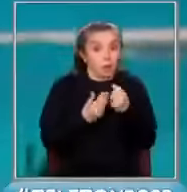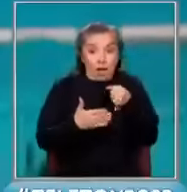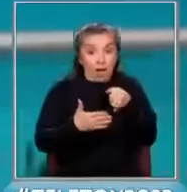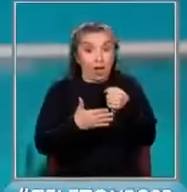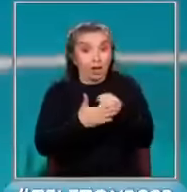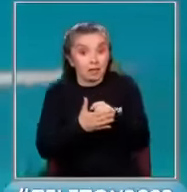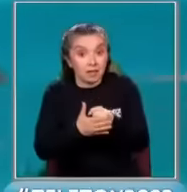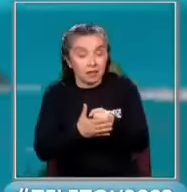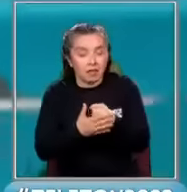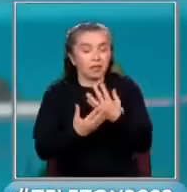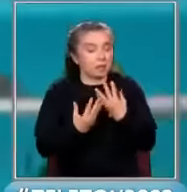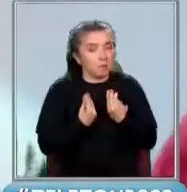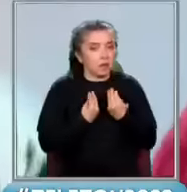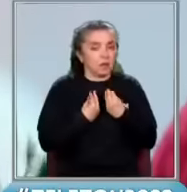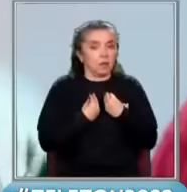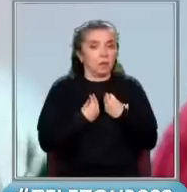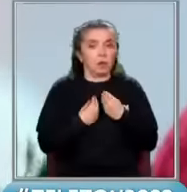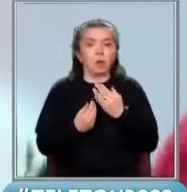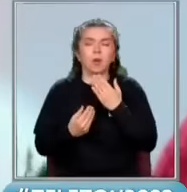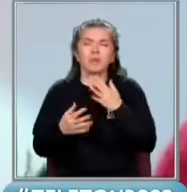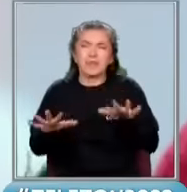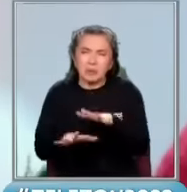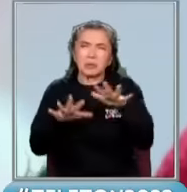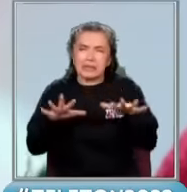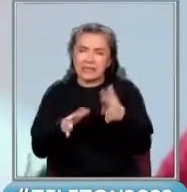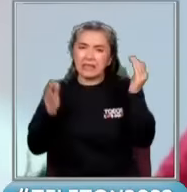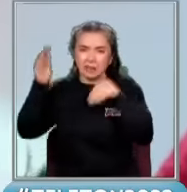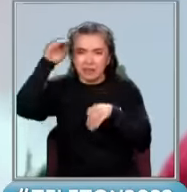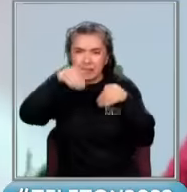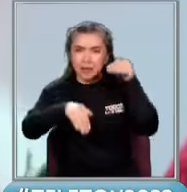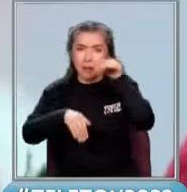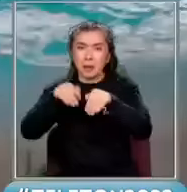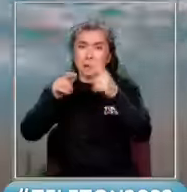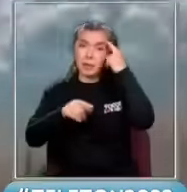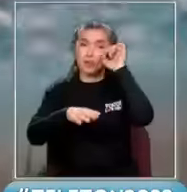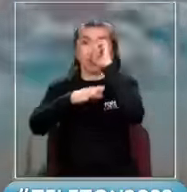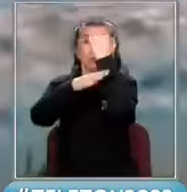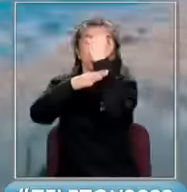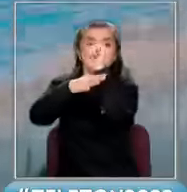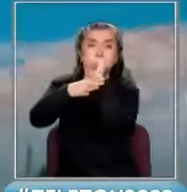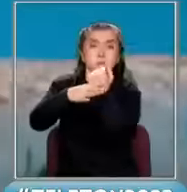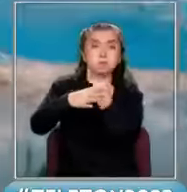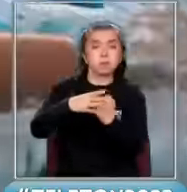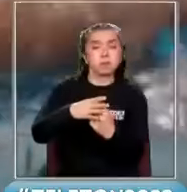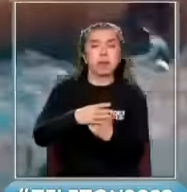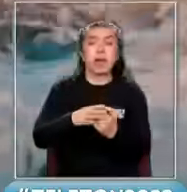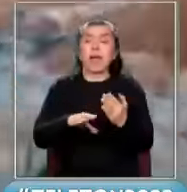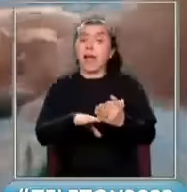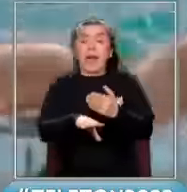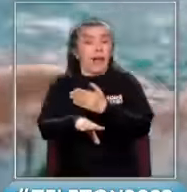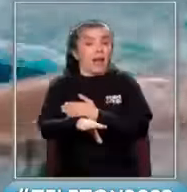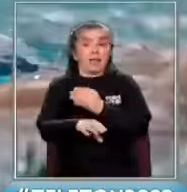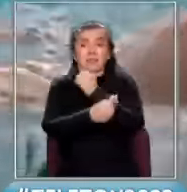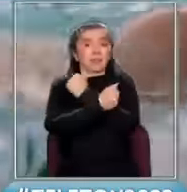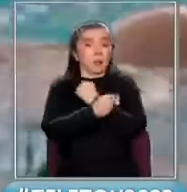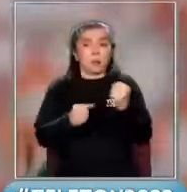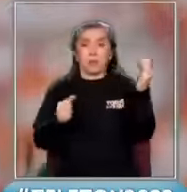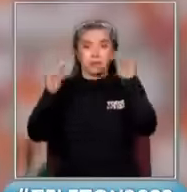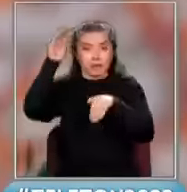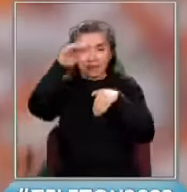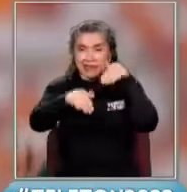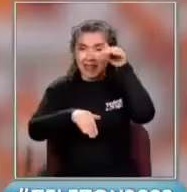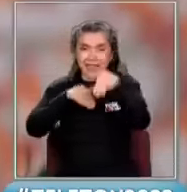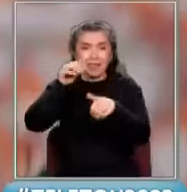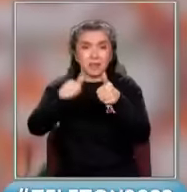Me cuesta cuando nado porque pienso que me voy a hundir. Antes no podía nadar bien, me daba miedo